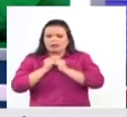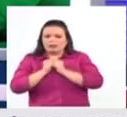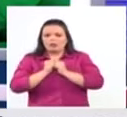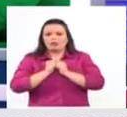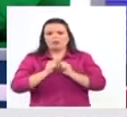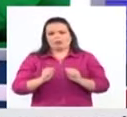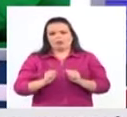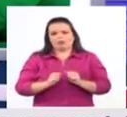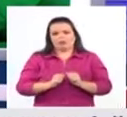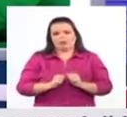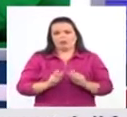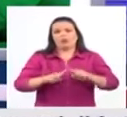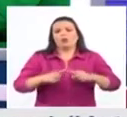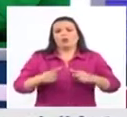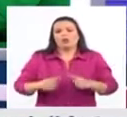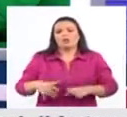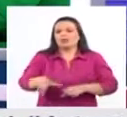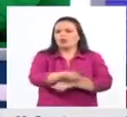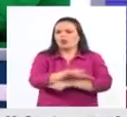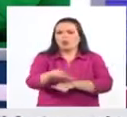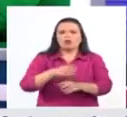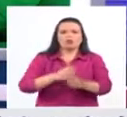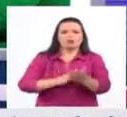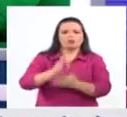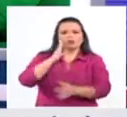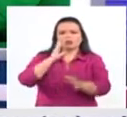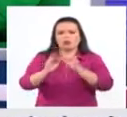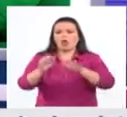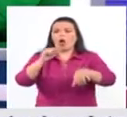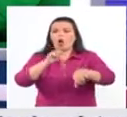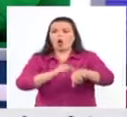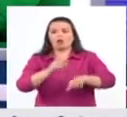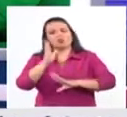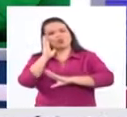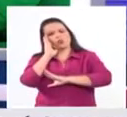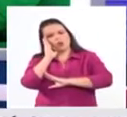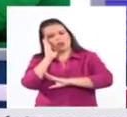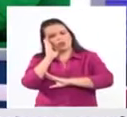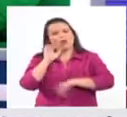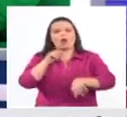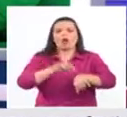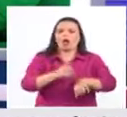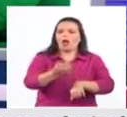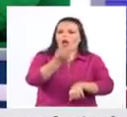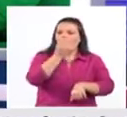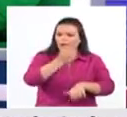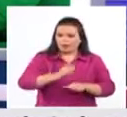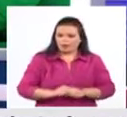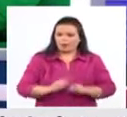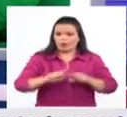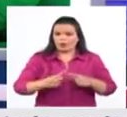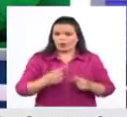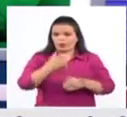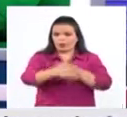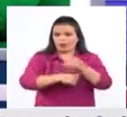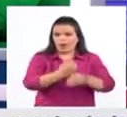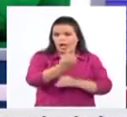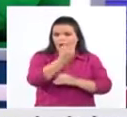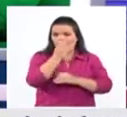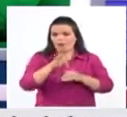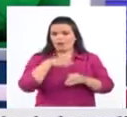alimentación, porque el trastorno de alimentación fundamentalmente puede generar a largo plazo obesidad y eso es otro problema de salud. Ya para